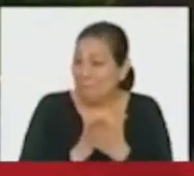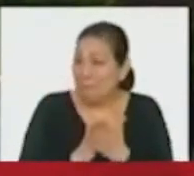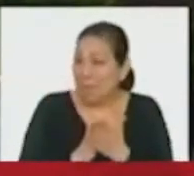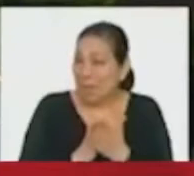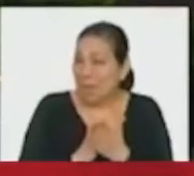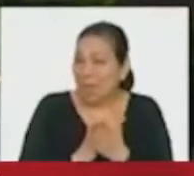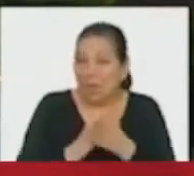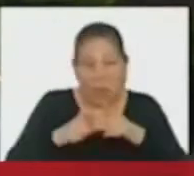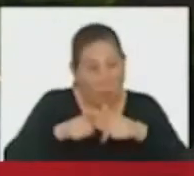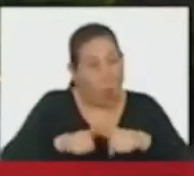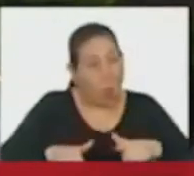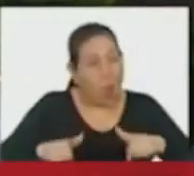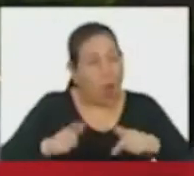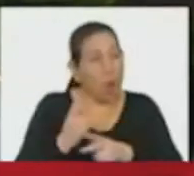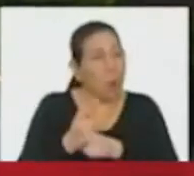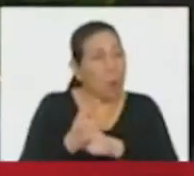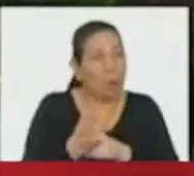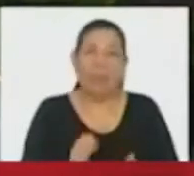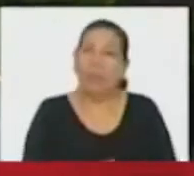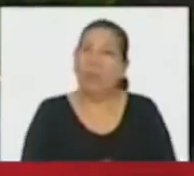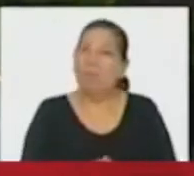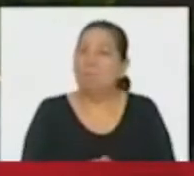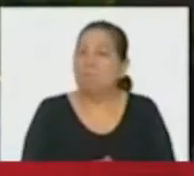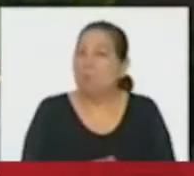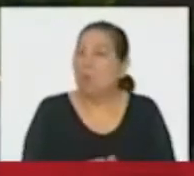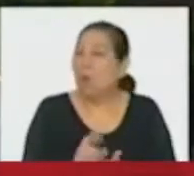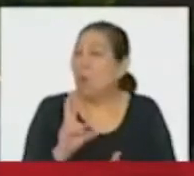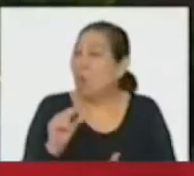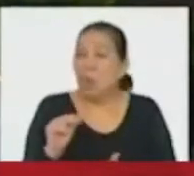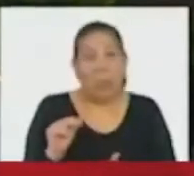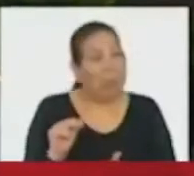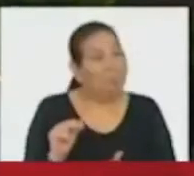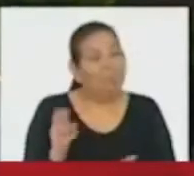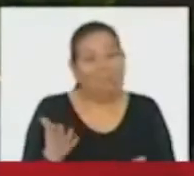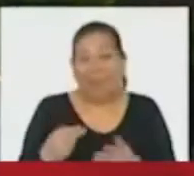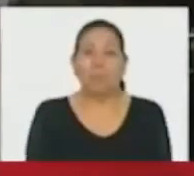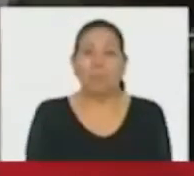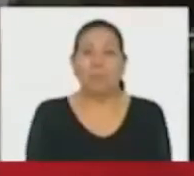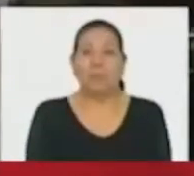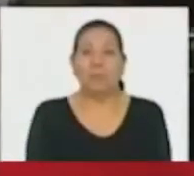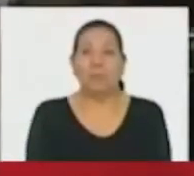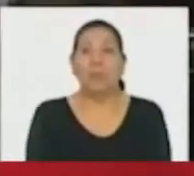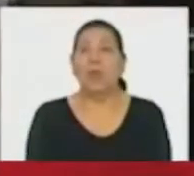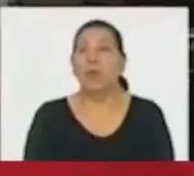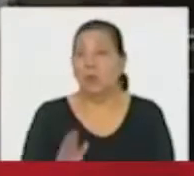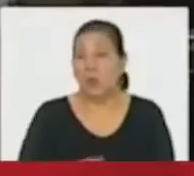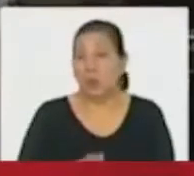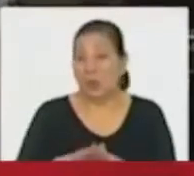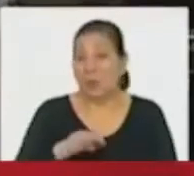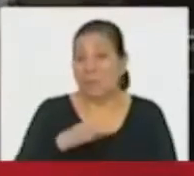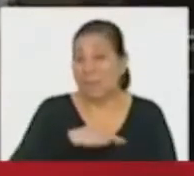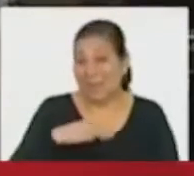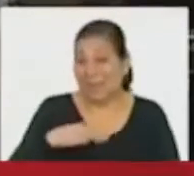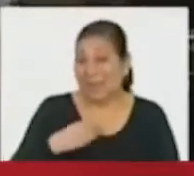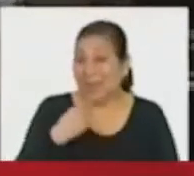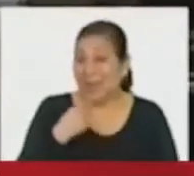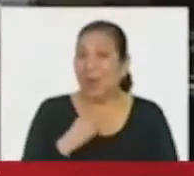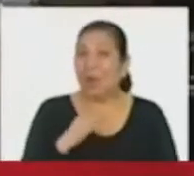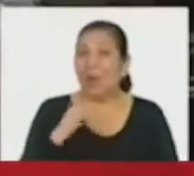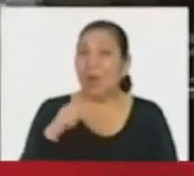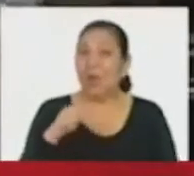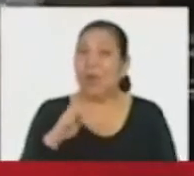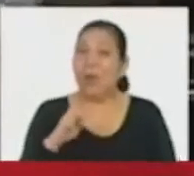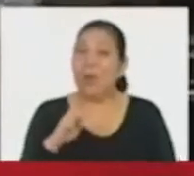territorial es decir que no entraban y salían en el caso de la vacuna curva